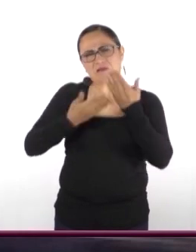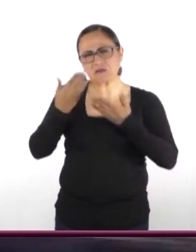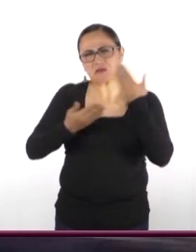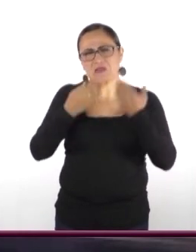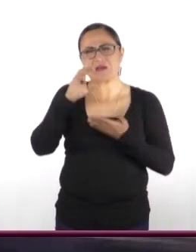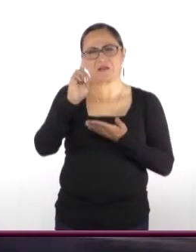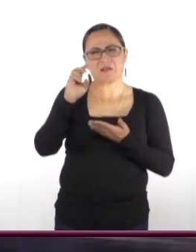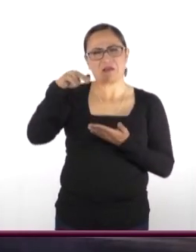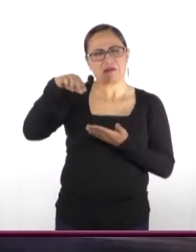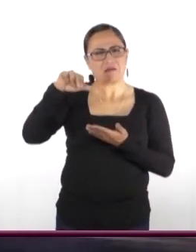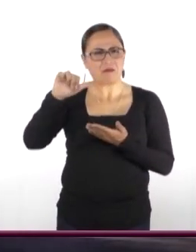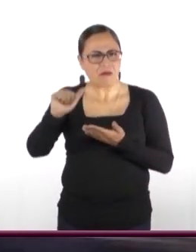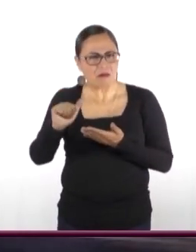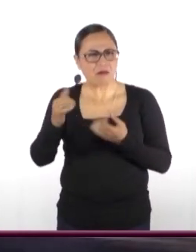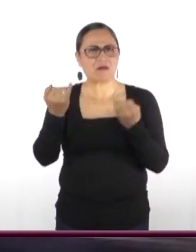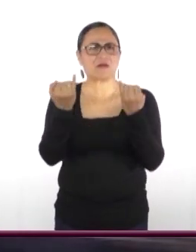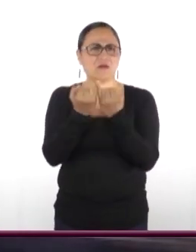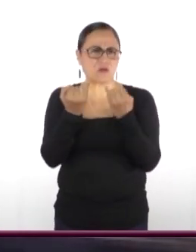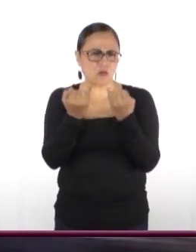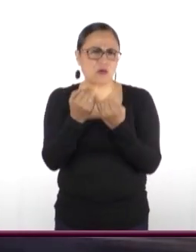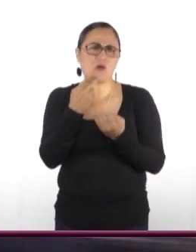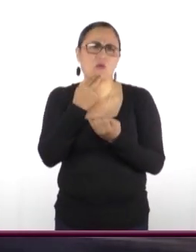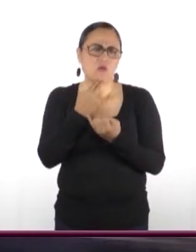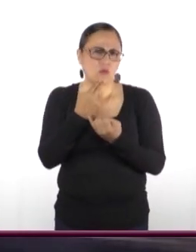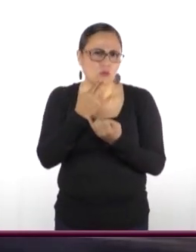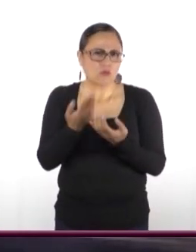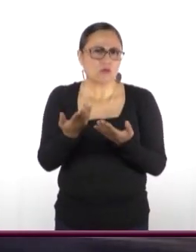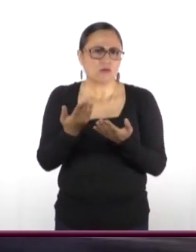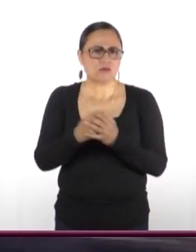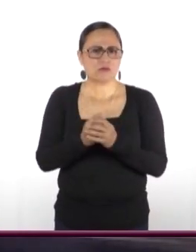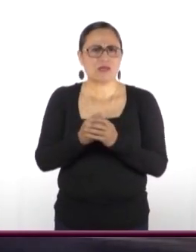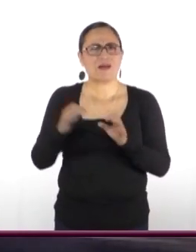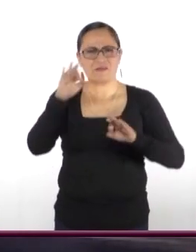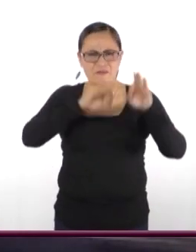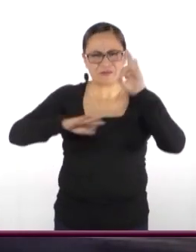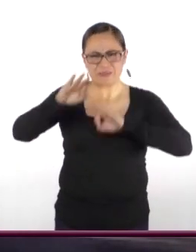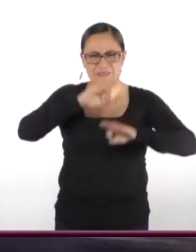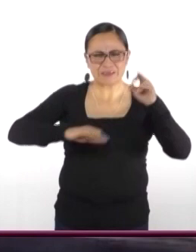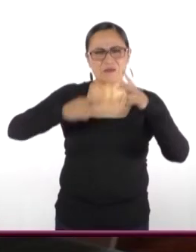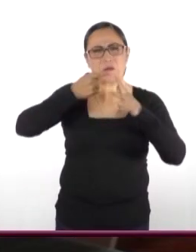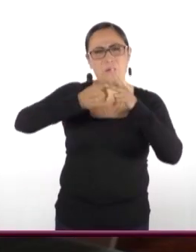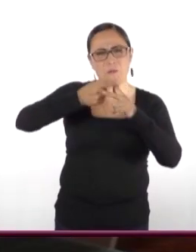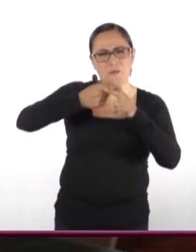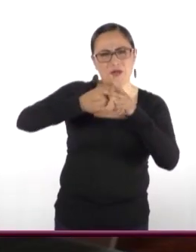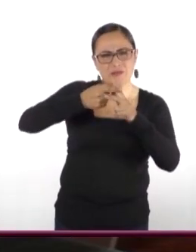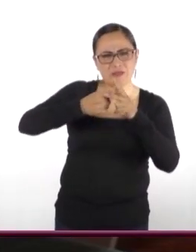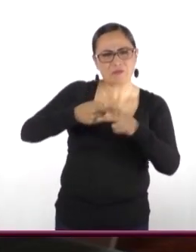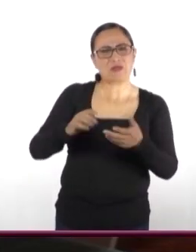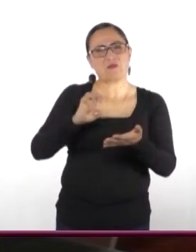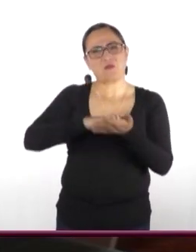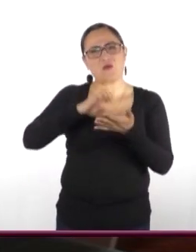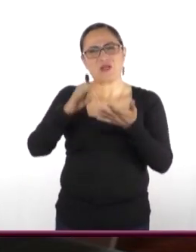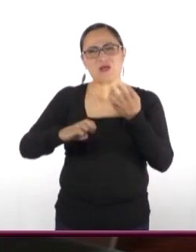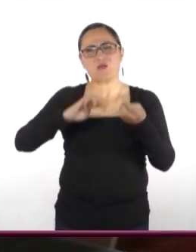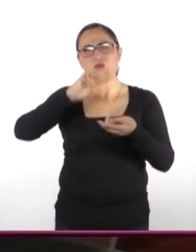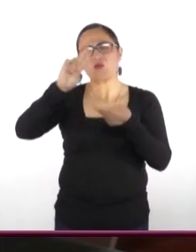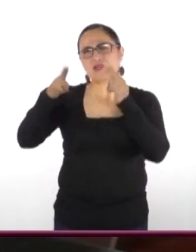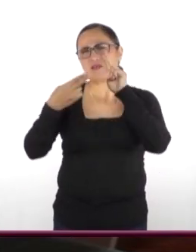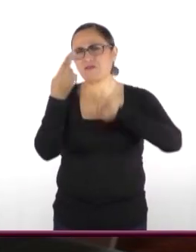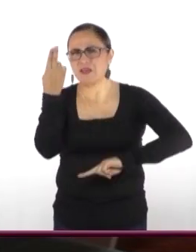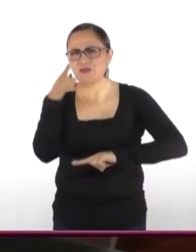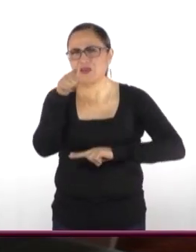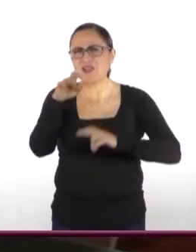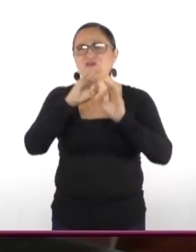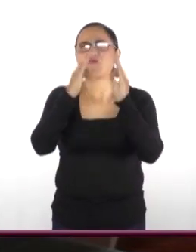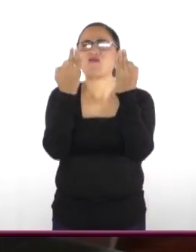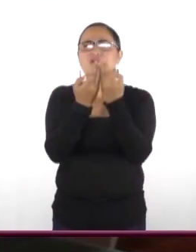el estudio del DNA, por ejemplo, con la teoría de nudos. También se ha utilizado para física matemática, porque finalmente nos interesa entender